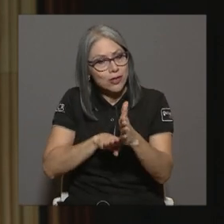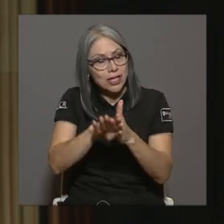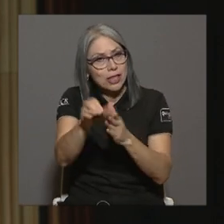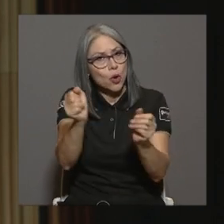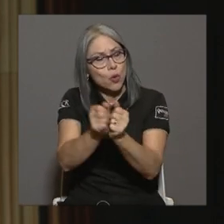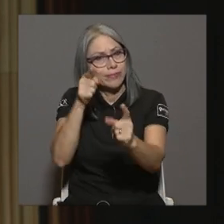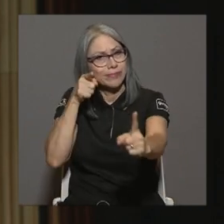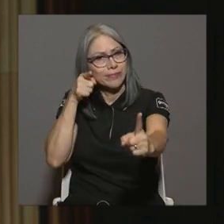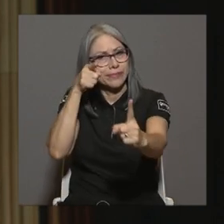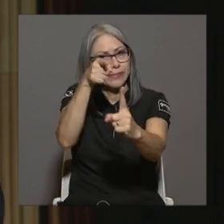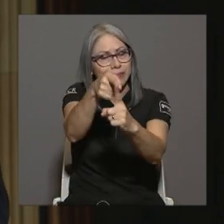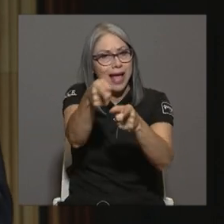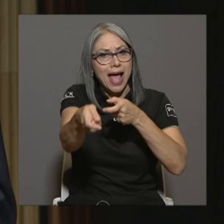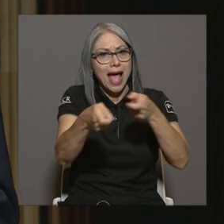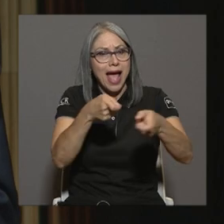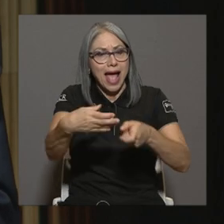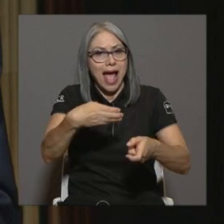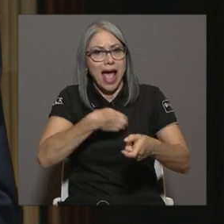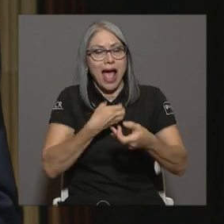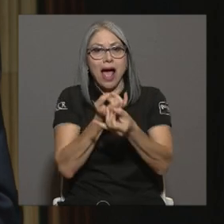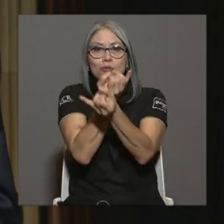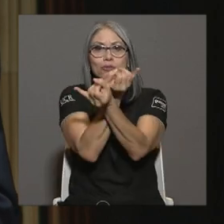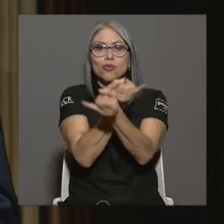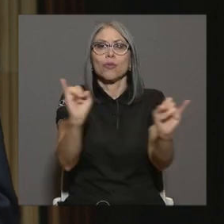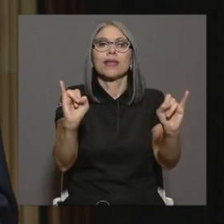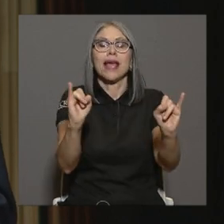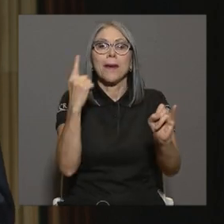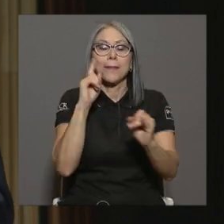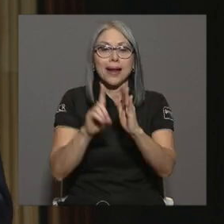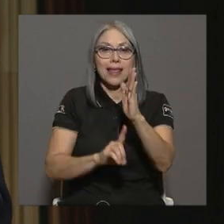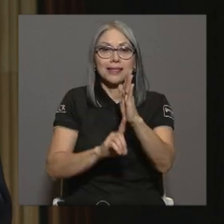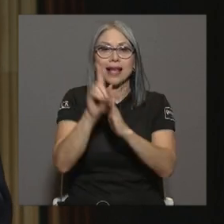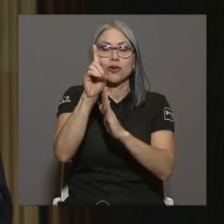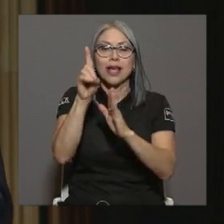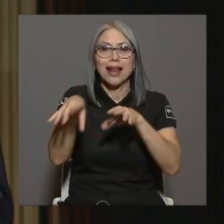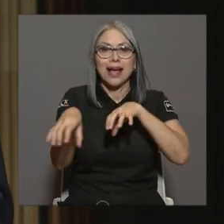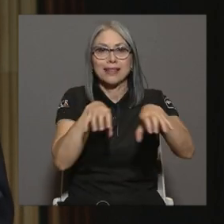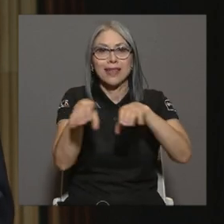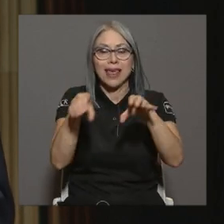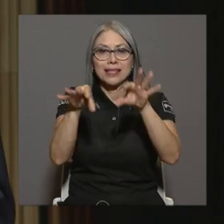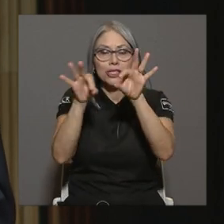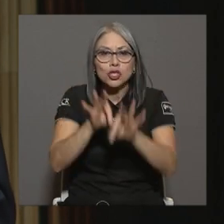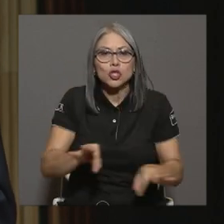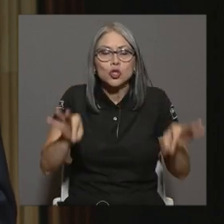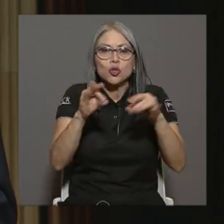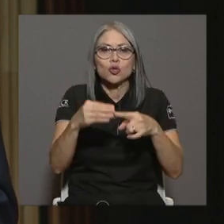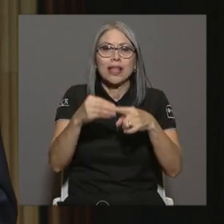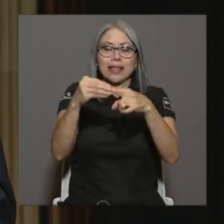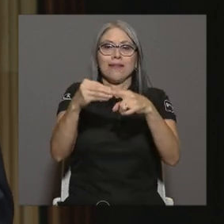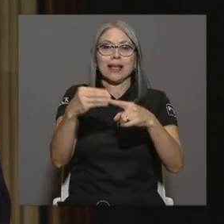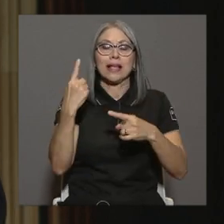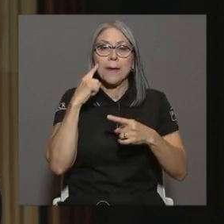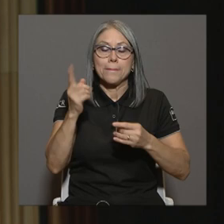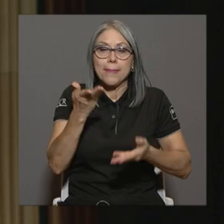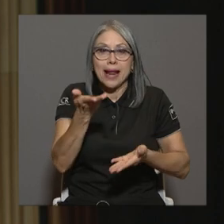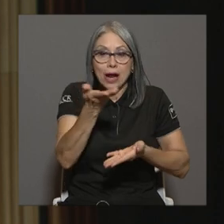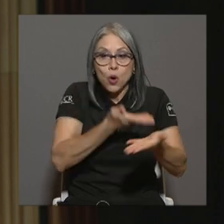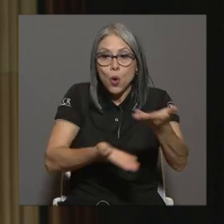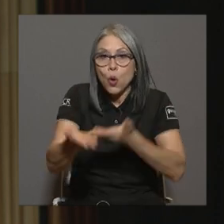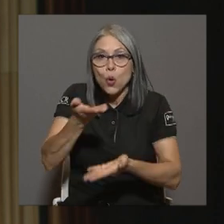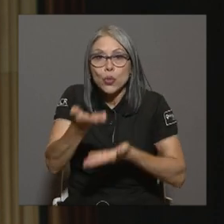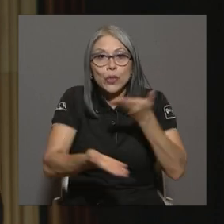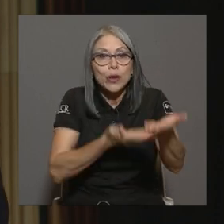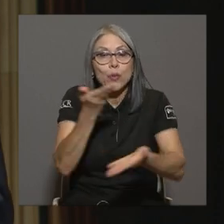autonomía, autonomía para desarrollar las actividades sustantivas, para contribuir a la sociedad sin depender